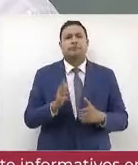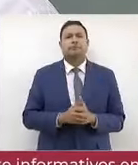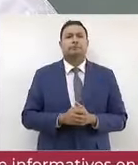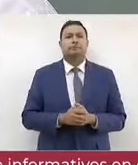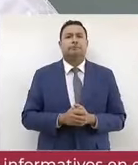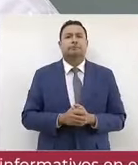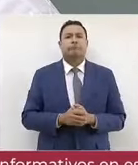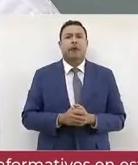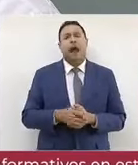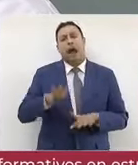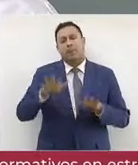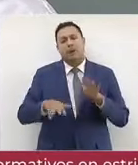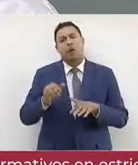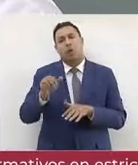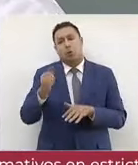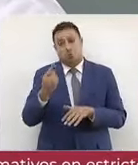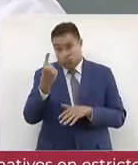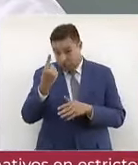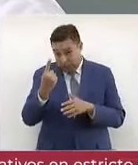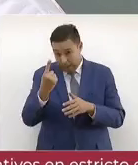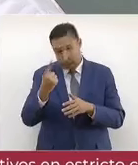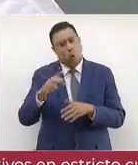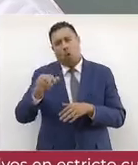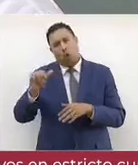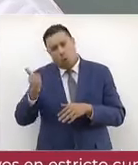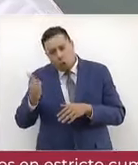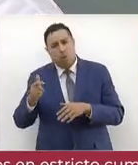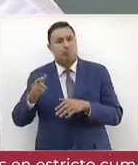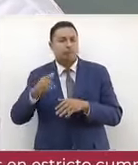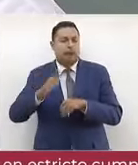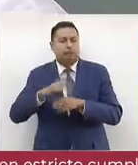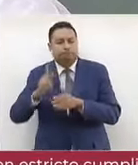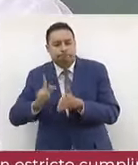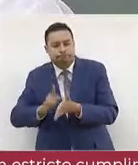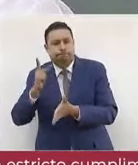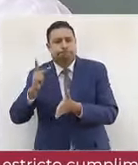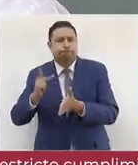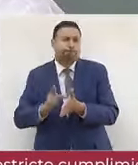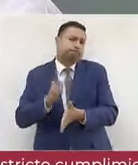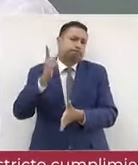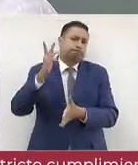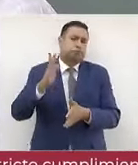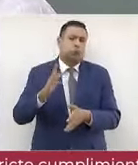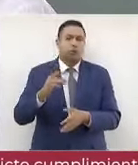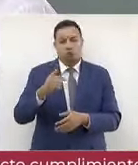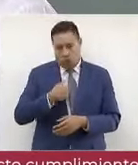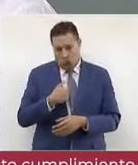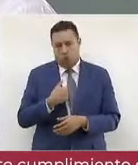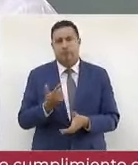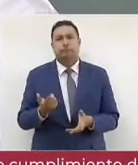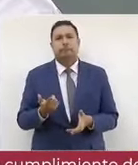algunos casos más de una vez. Yo me formé de